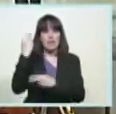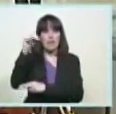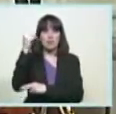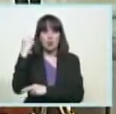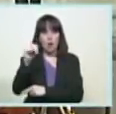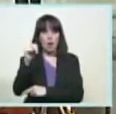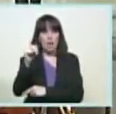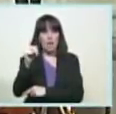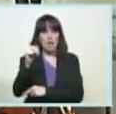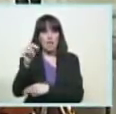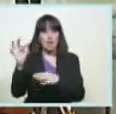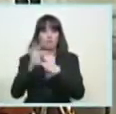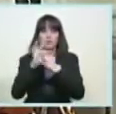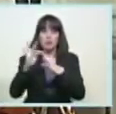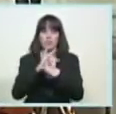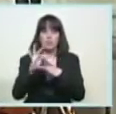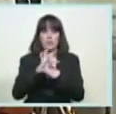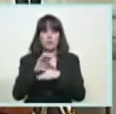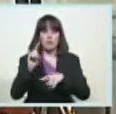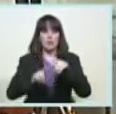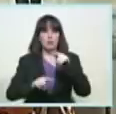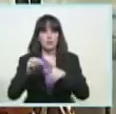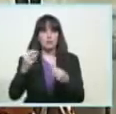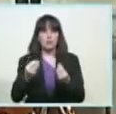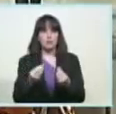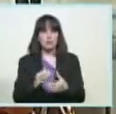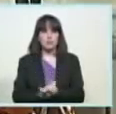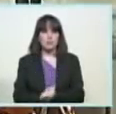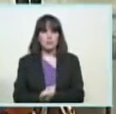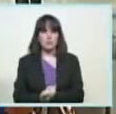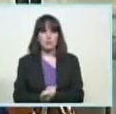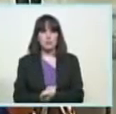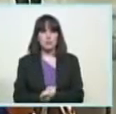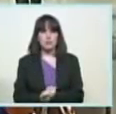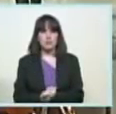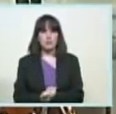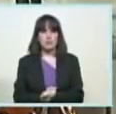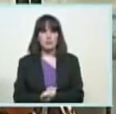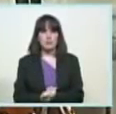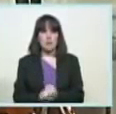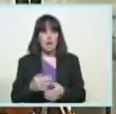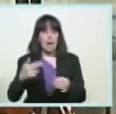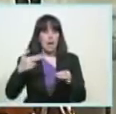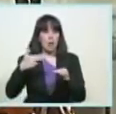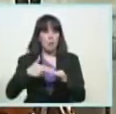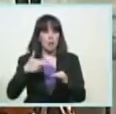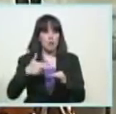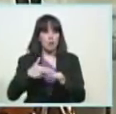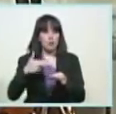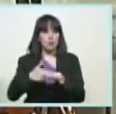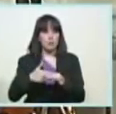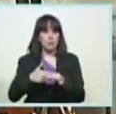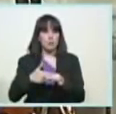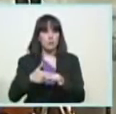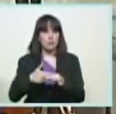del funcionamiento monetario el petró el petró